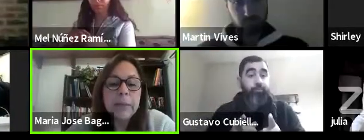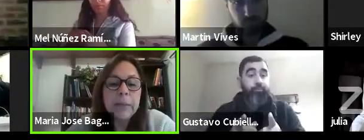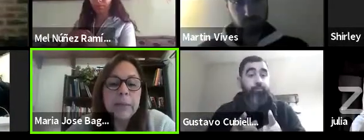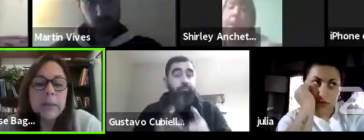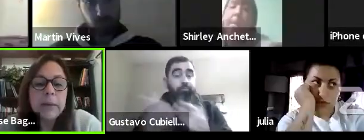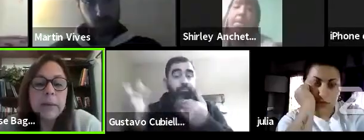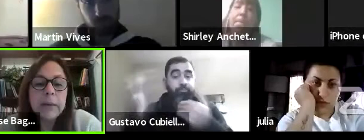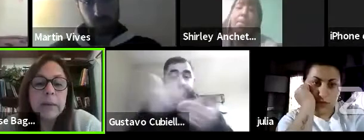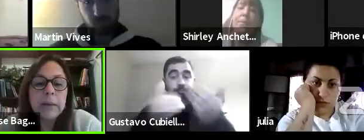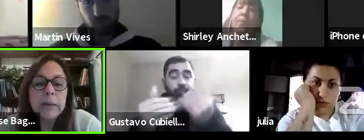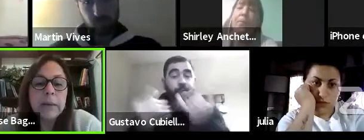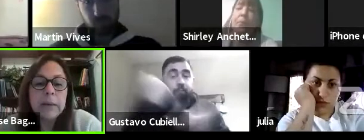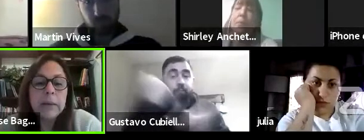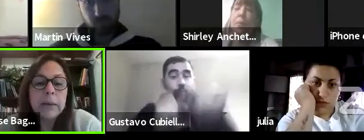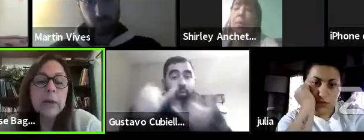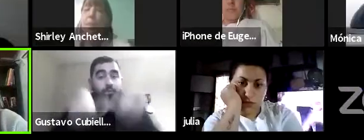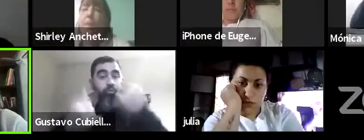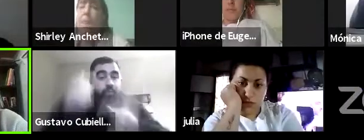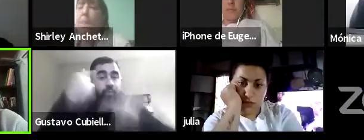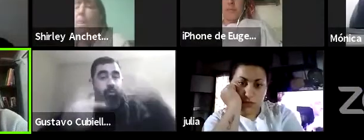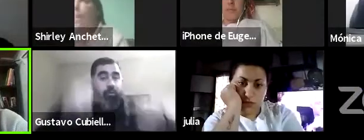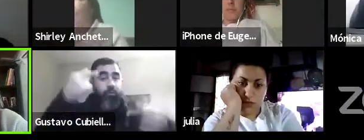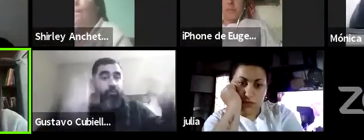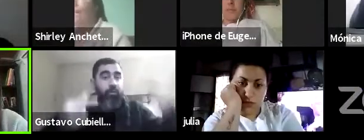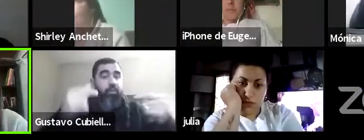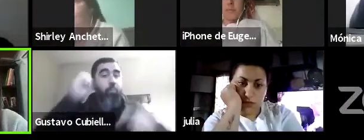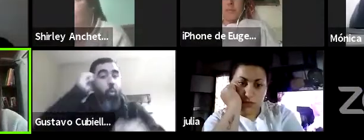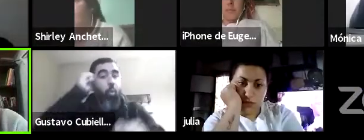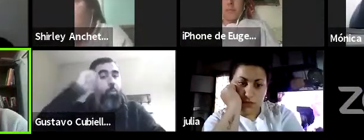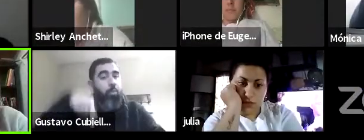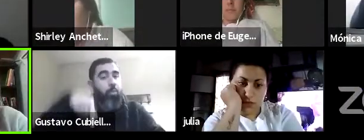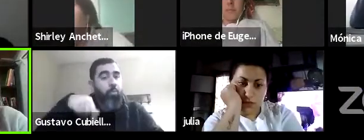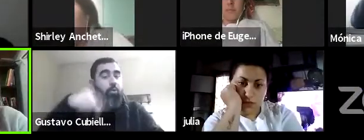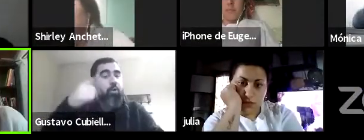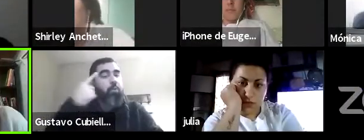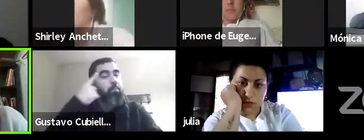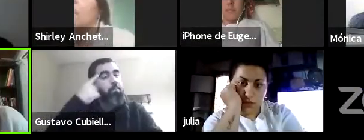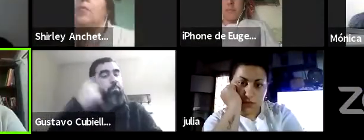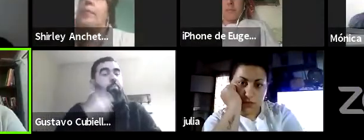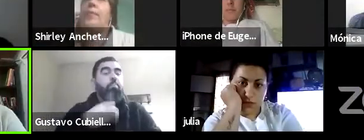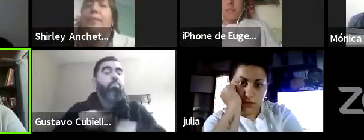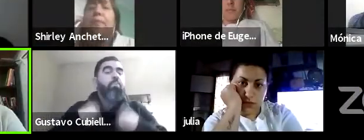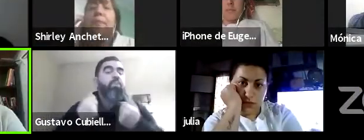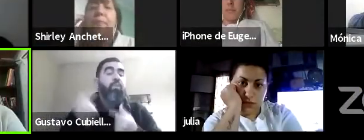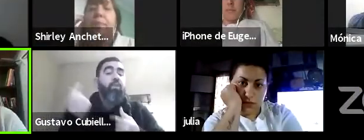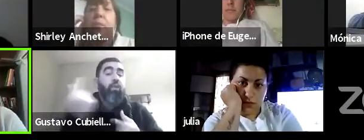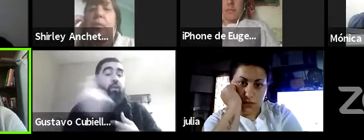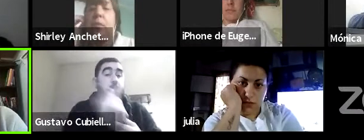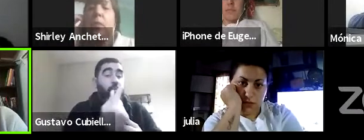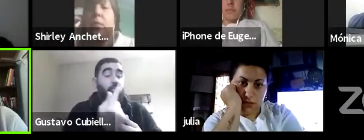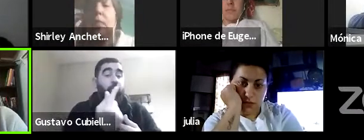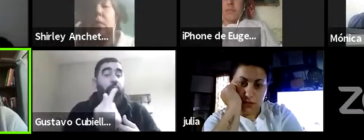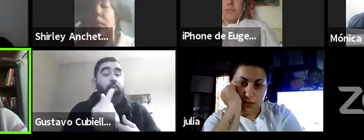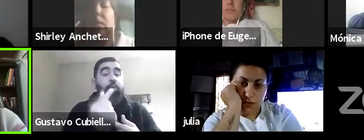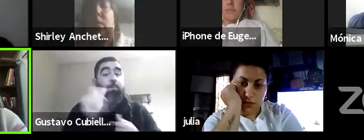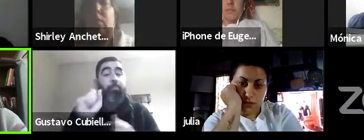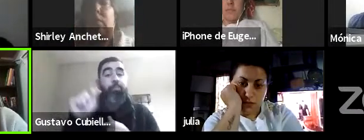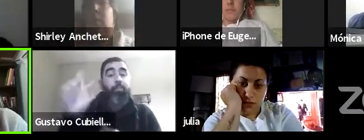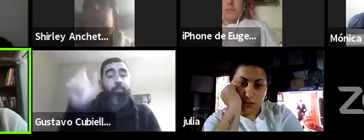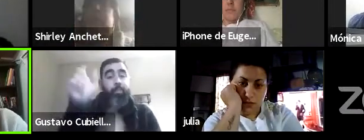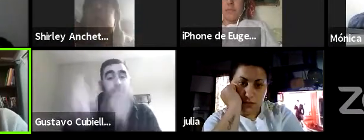recogiendo la información sobre la opinión, la percepción, llamamos en este caso, de las propias